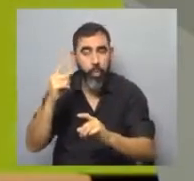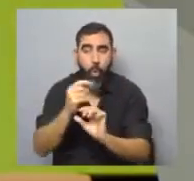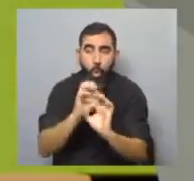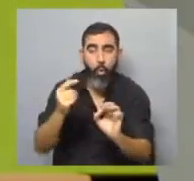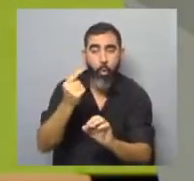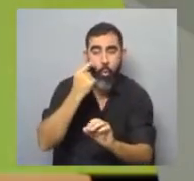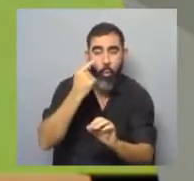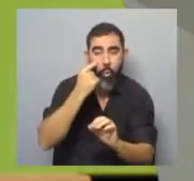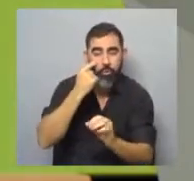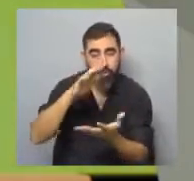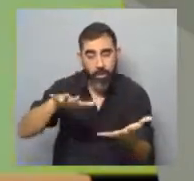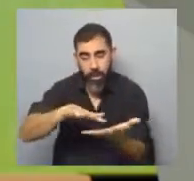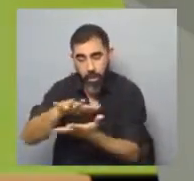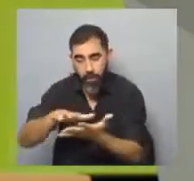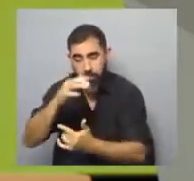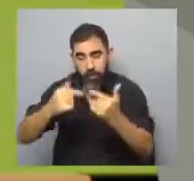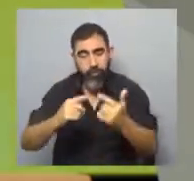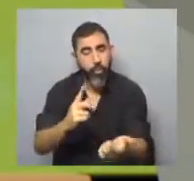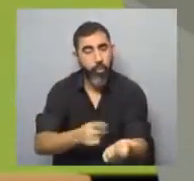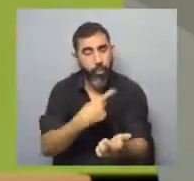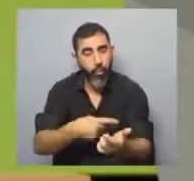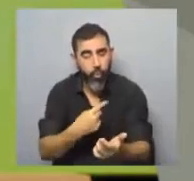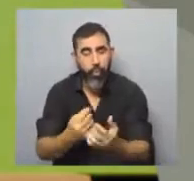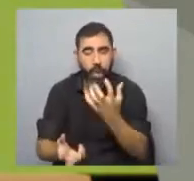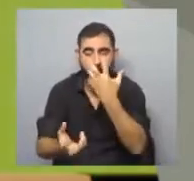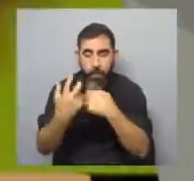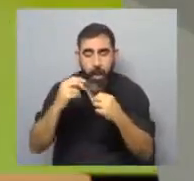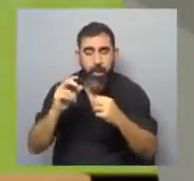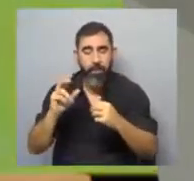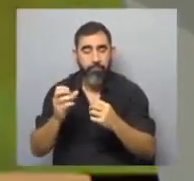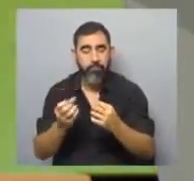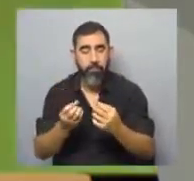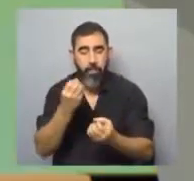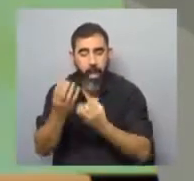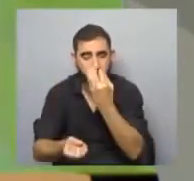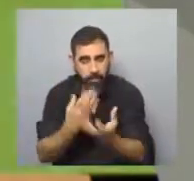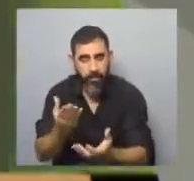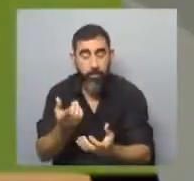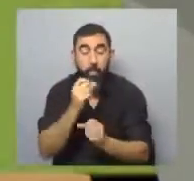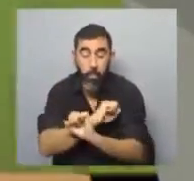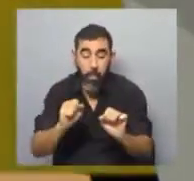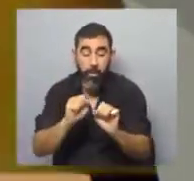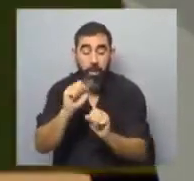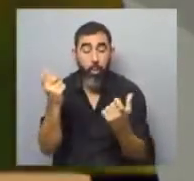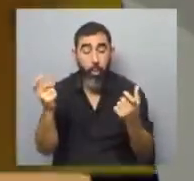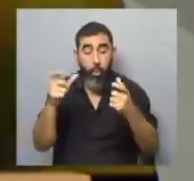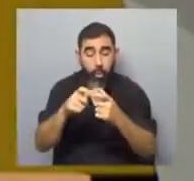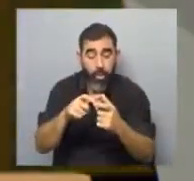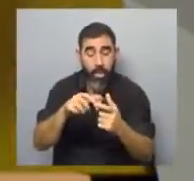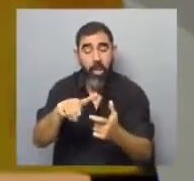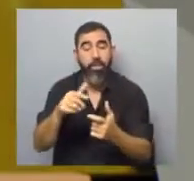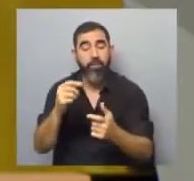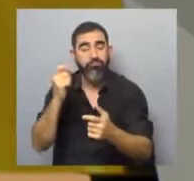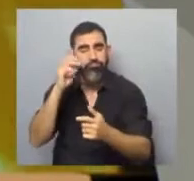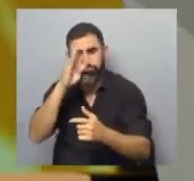conozcamos ámbitos, lugares, costumbres, flora, fauna, sino que también sirva para que comunidades locales, para que